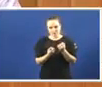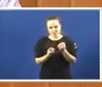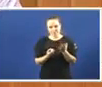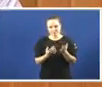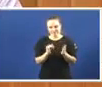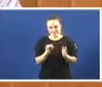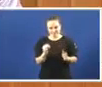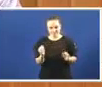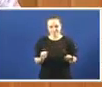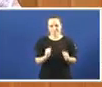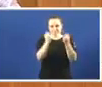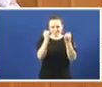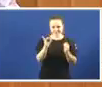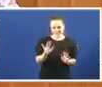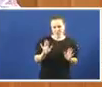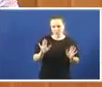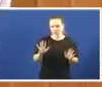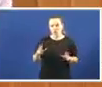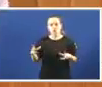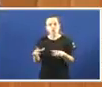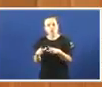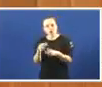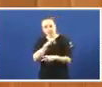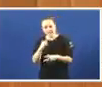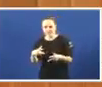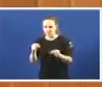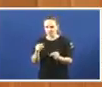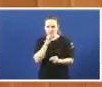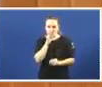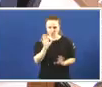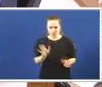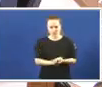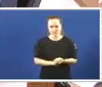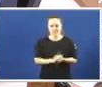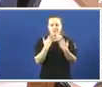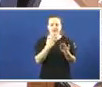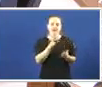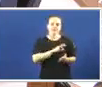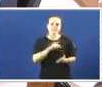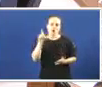Xa é hora da que a sociedade saia da crise. Moitas grazas. Gracias, señor Lago.